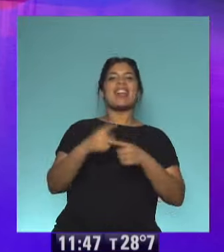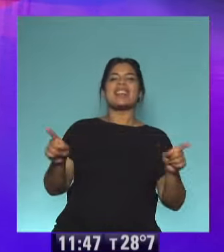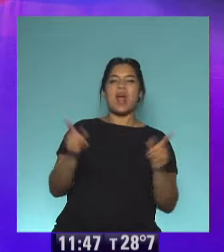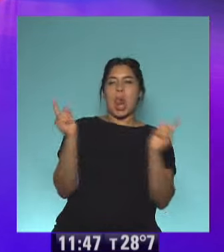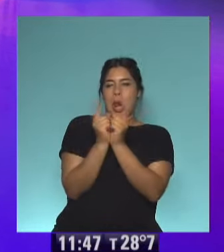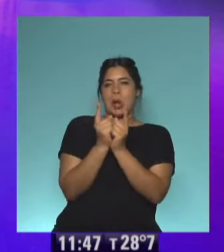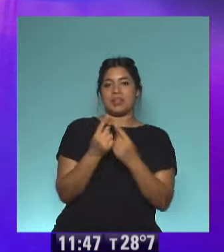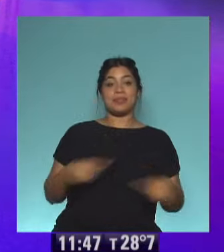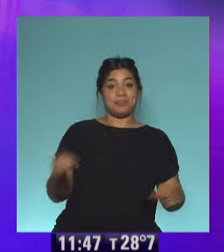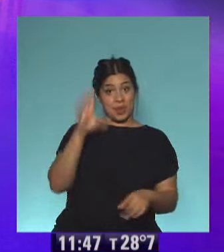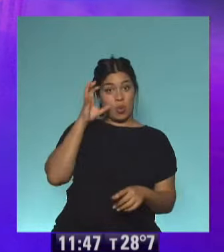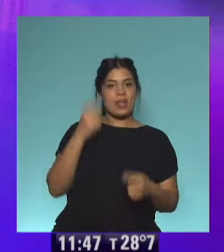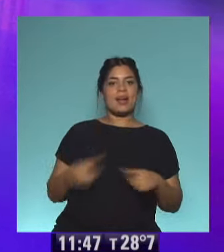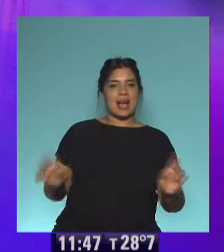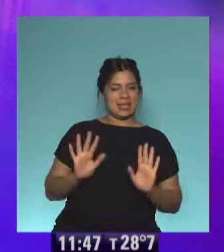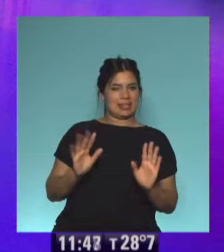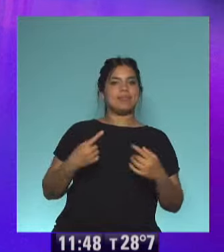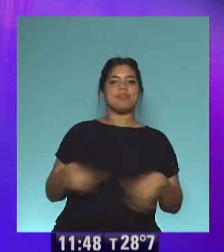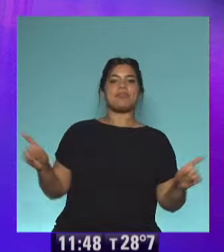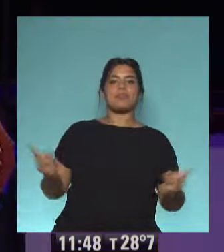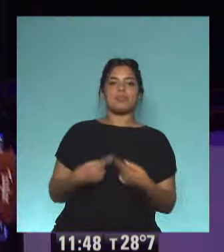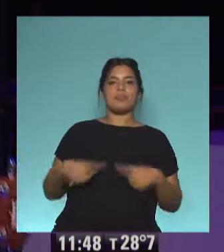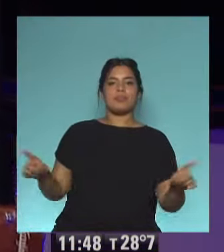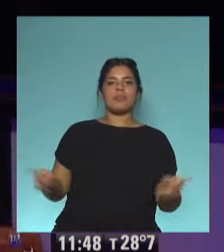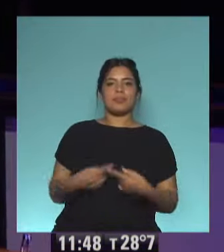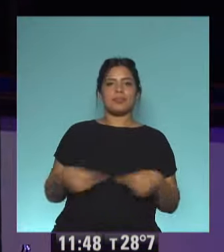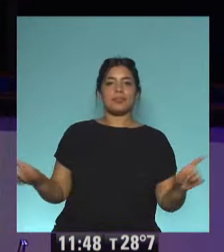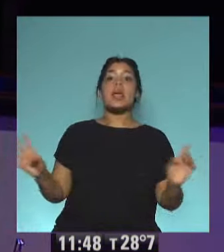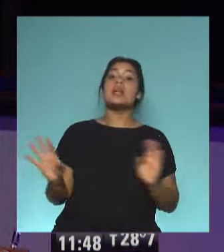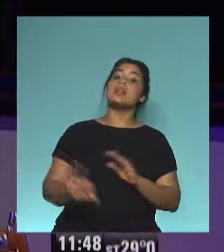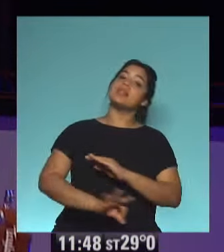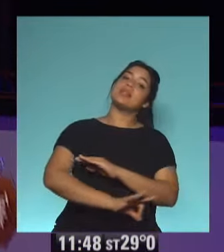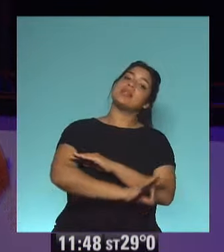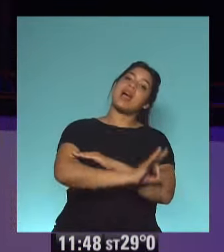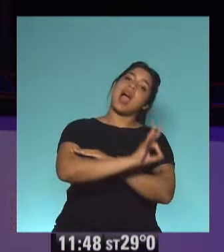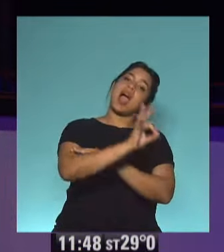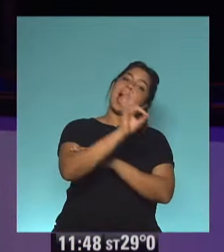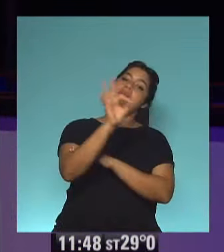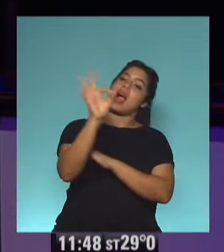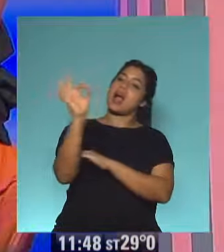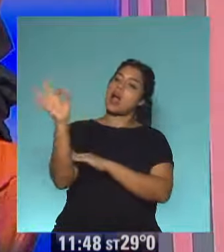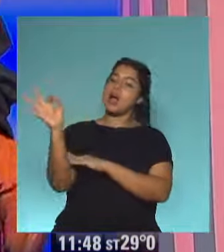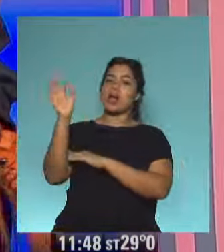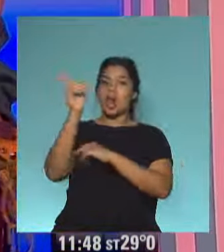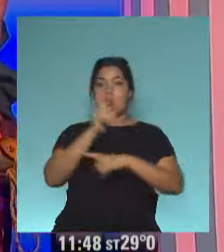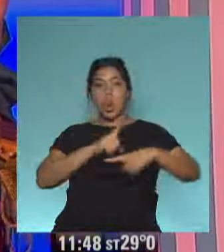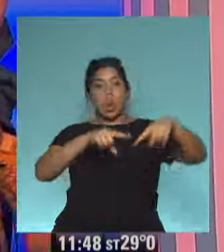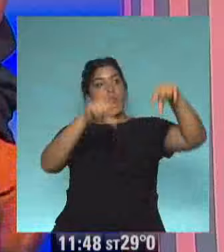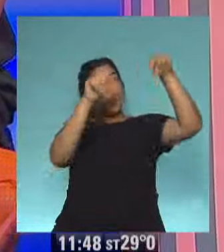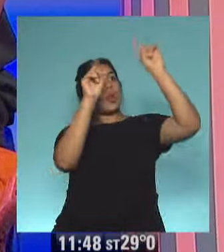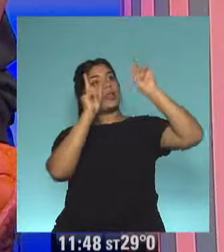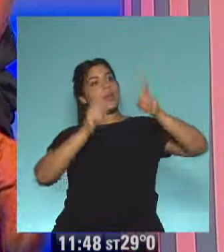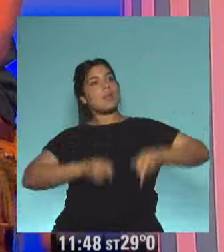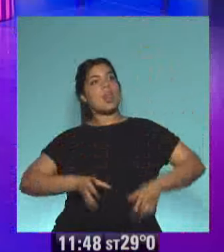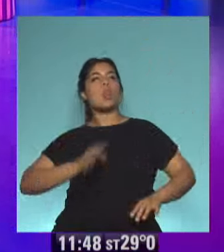que sí. ¿Se acuerdan que decía? Así, mirá. Sale el sol, sale la luna, la vida mía,